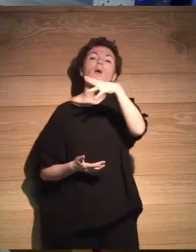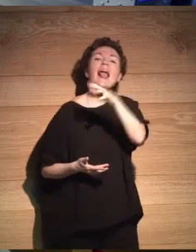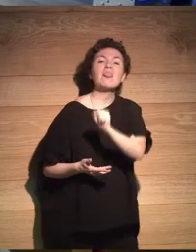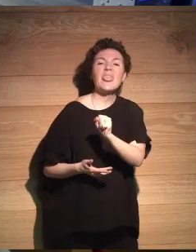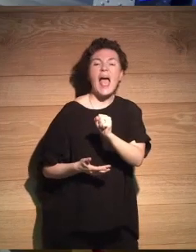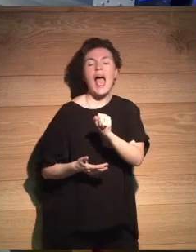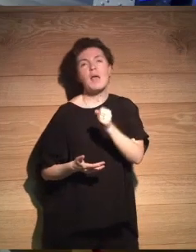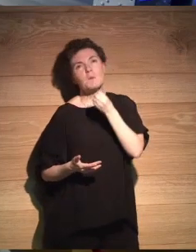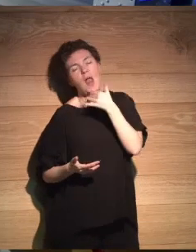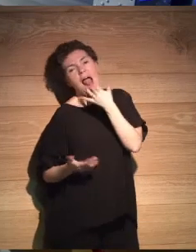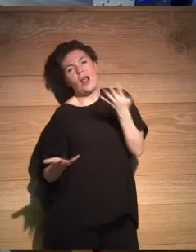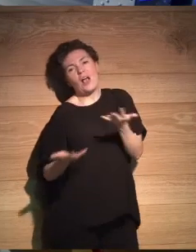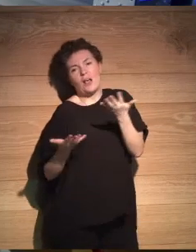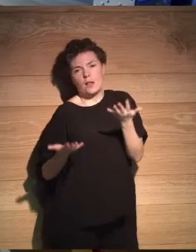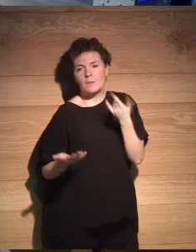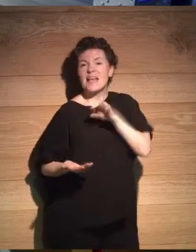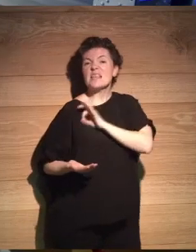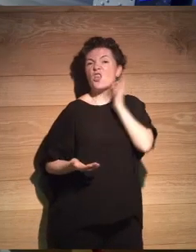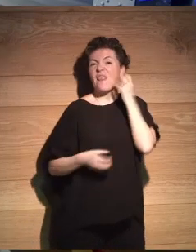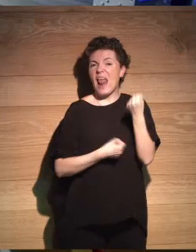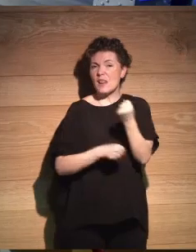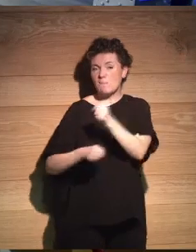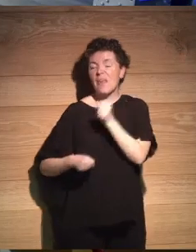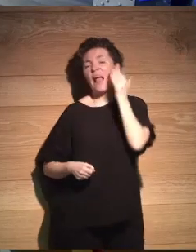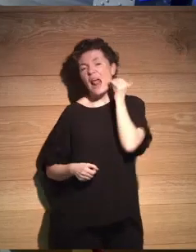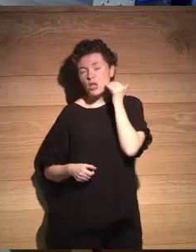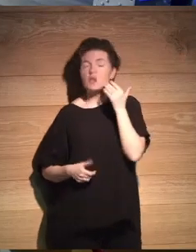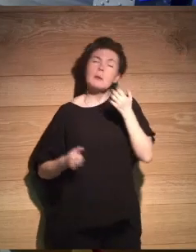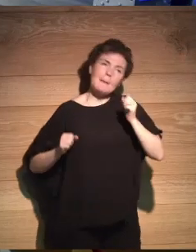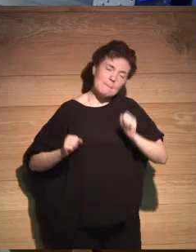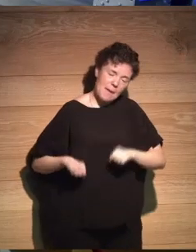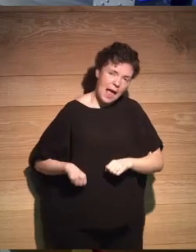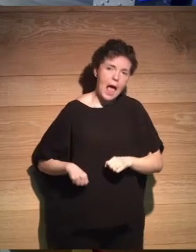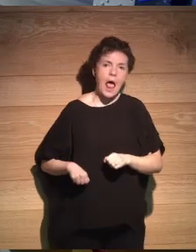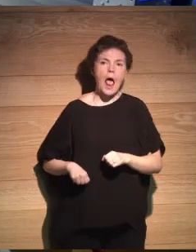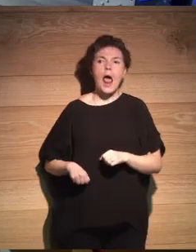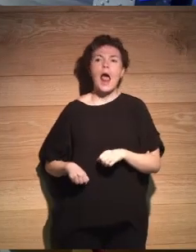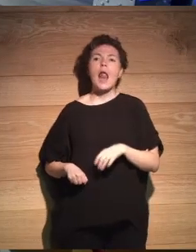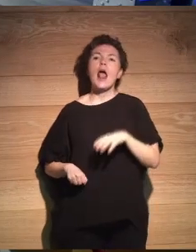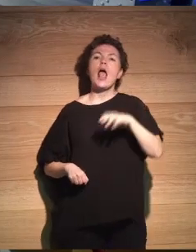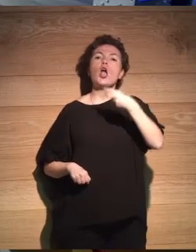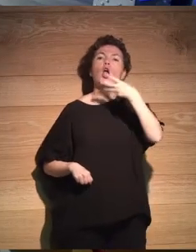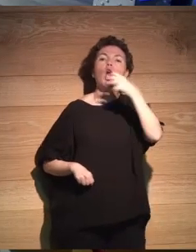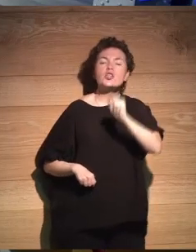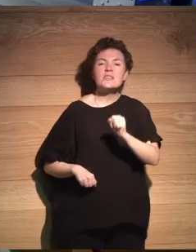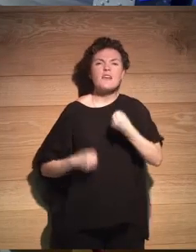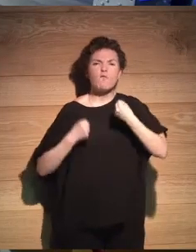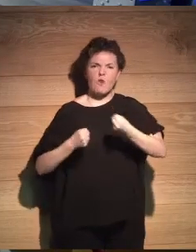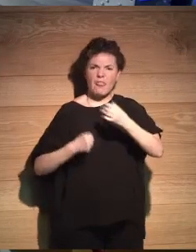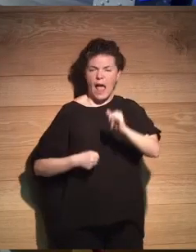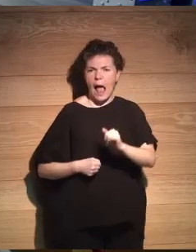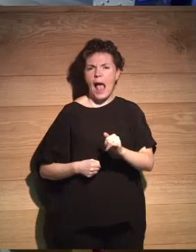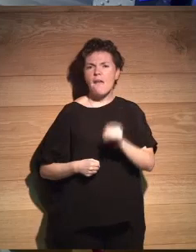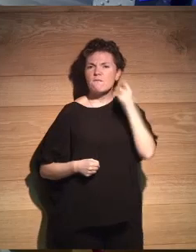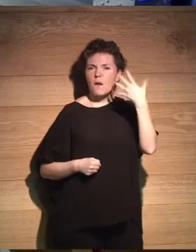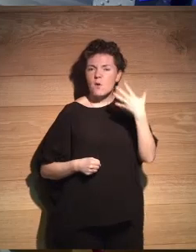anarquista, bueno, tal. La señora de la limpieza es cariñosa, Concha acaba teniendo esa fuerza